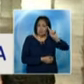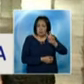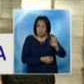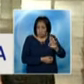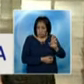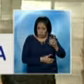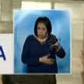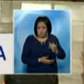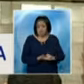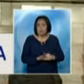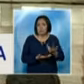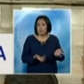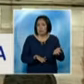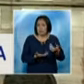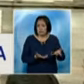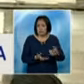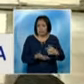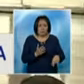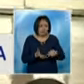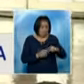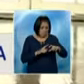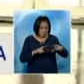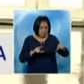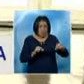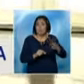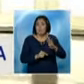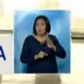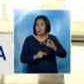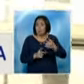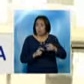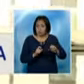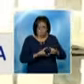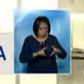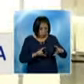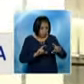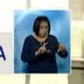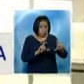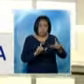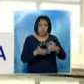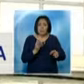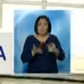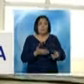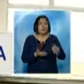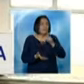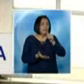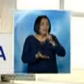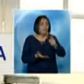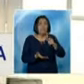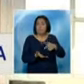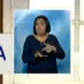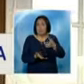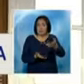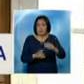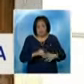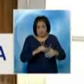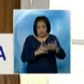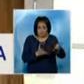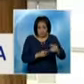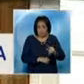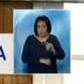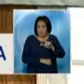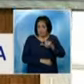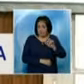sacar, se va a emitir bonos para financiar el saldo que falta en esta obra de